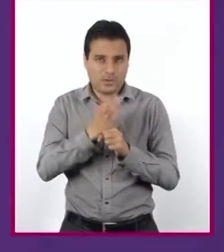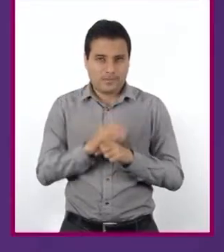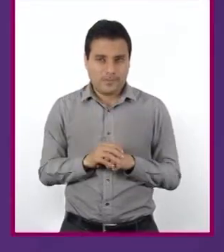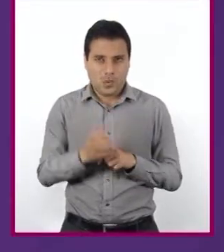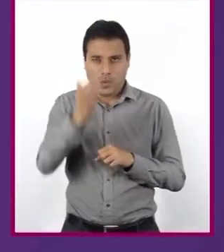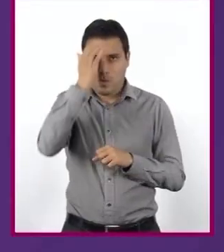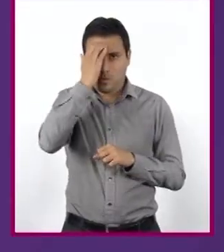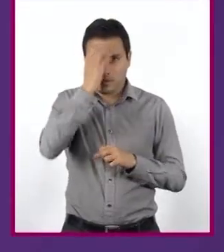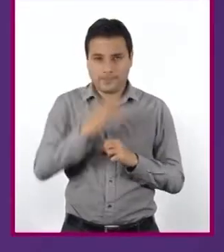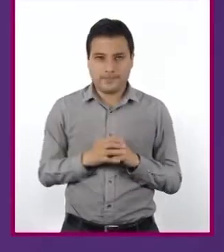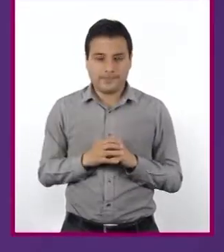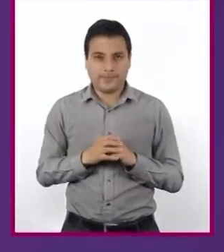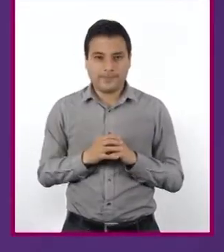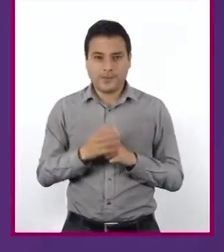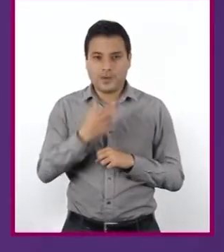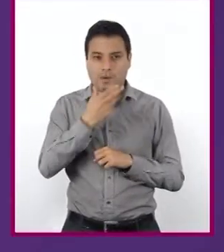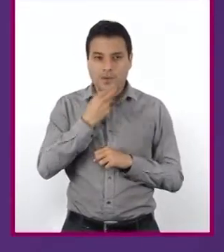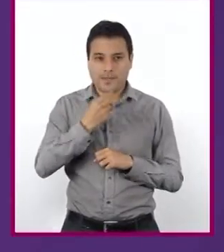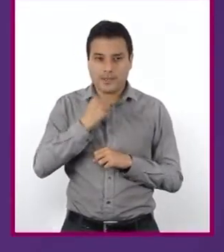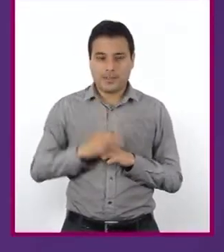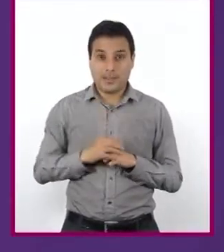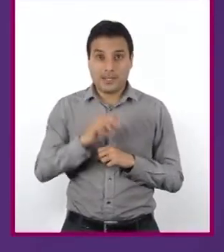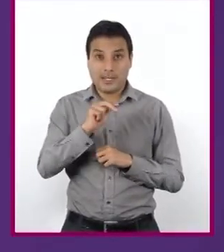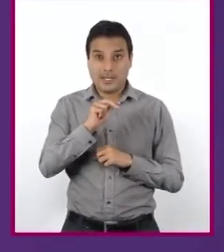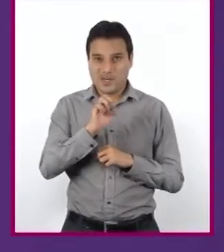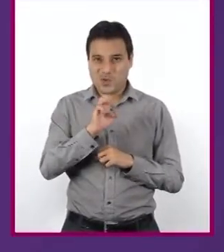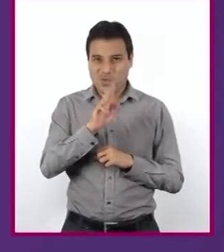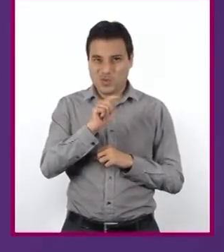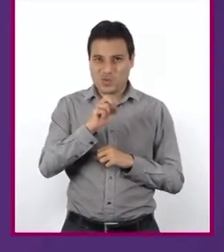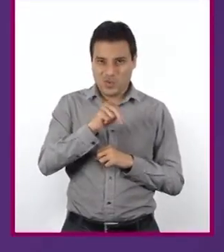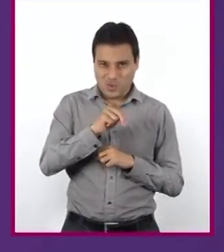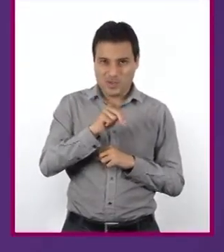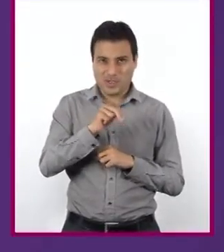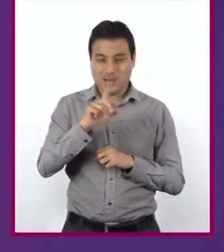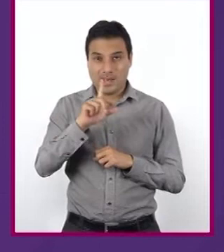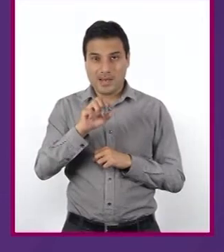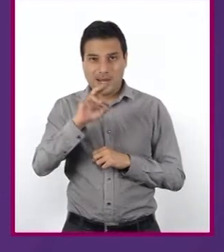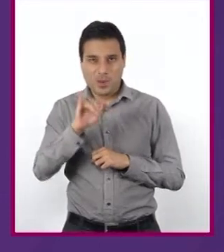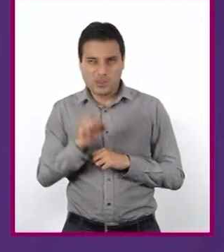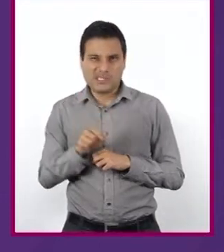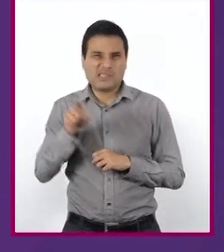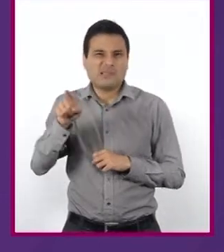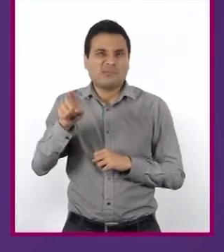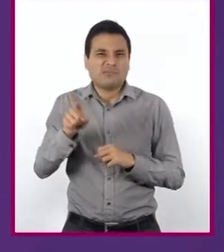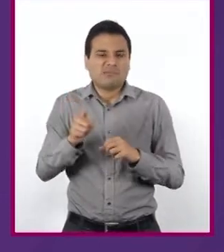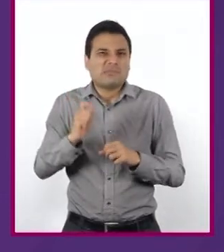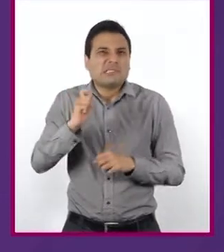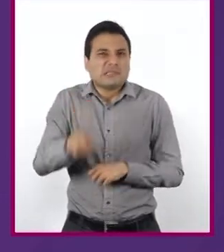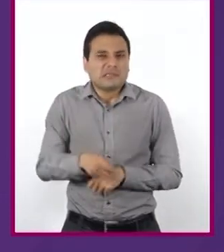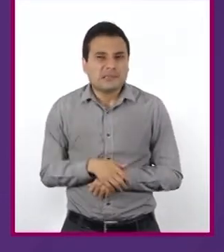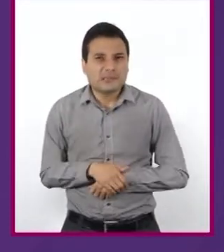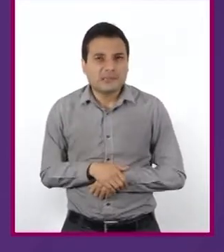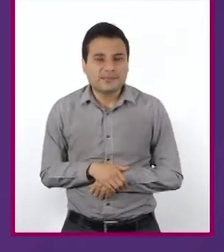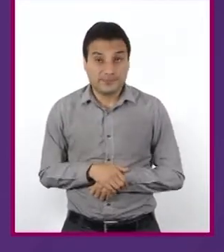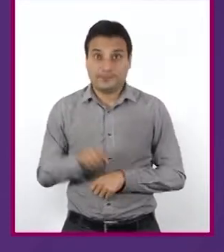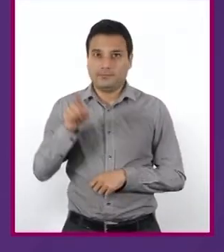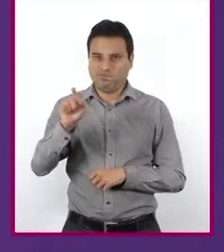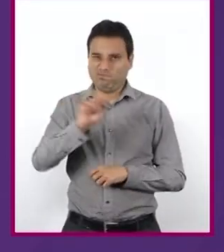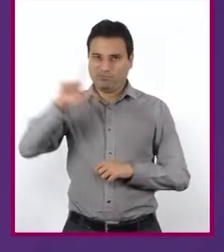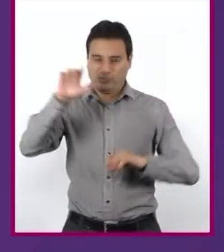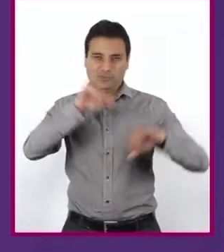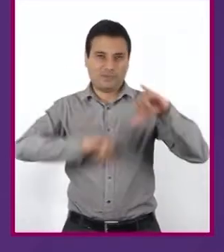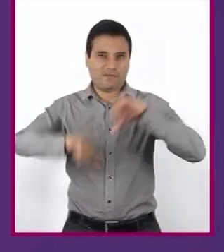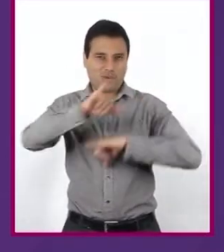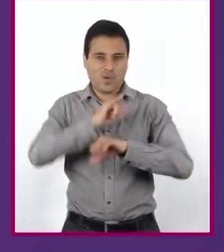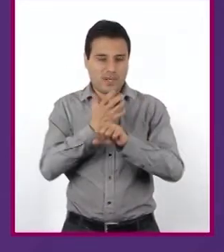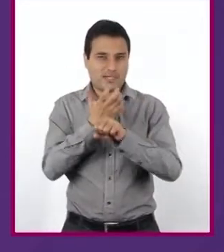fue Gilbert Newton Lewis, mejor conocido como Lewis. Fue un científico